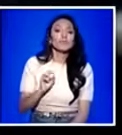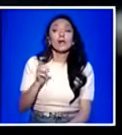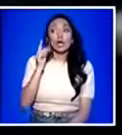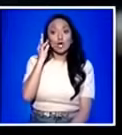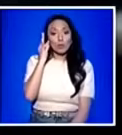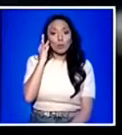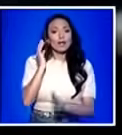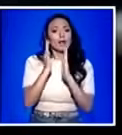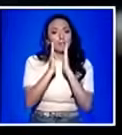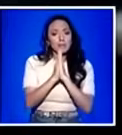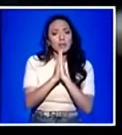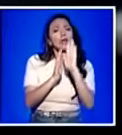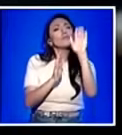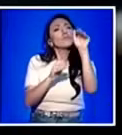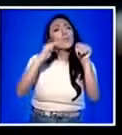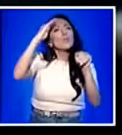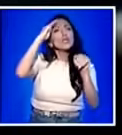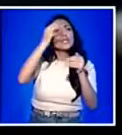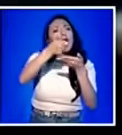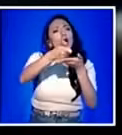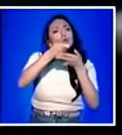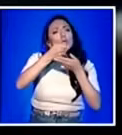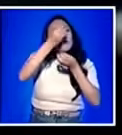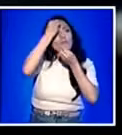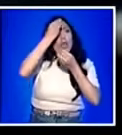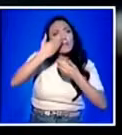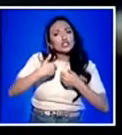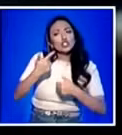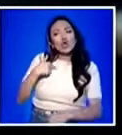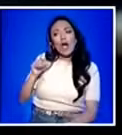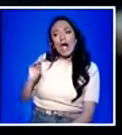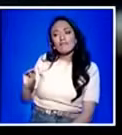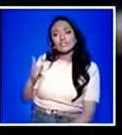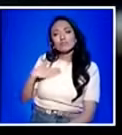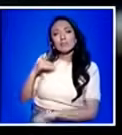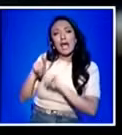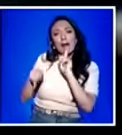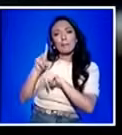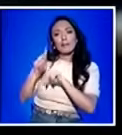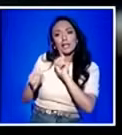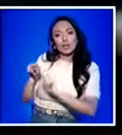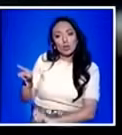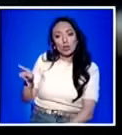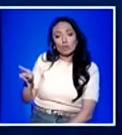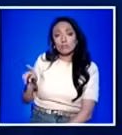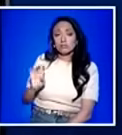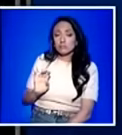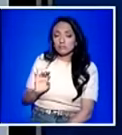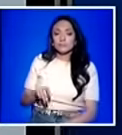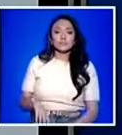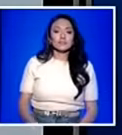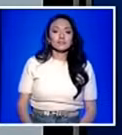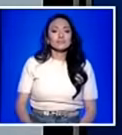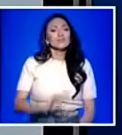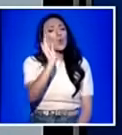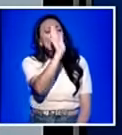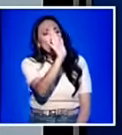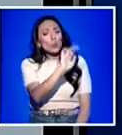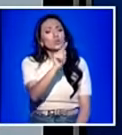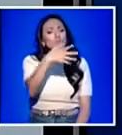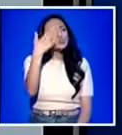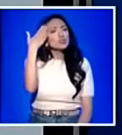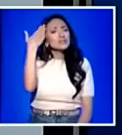a la gente que le comparte información para enviársela a un presunto criminal, al que llamaba amigo. Oli, ¿qué sabes de